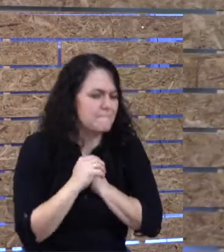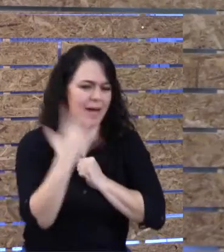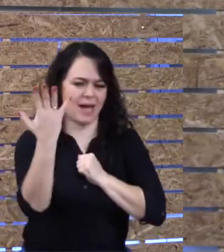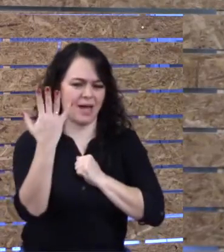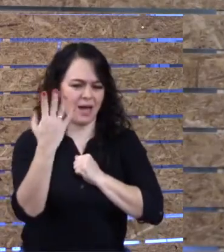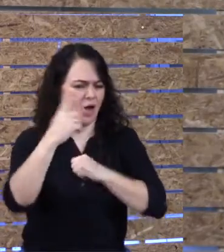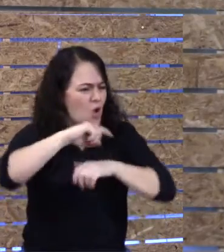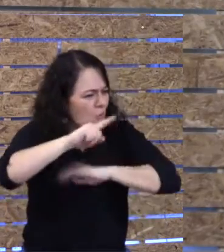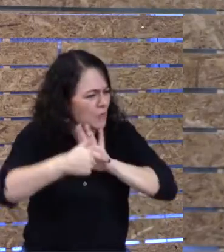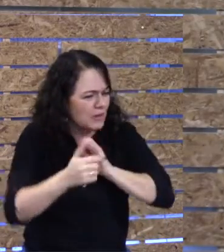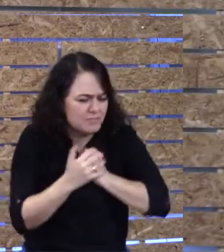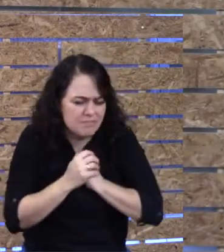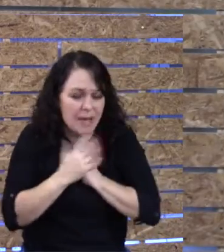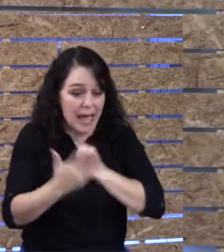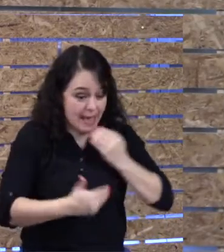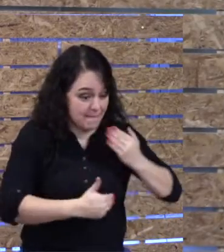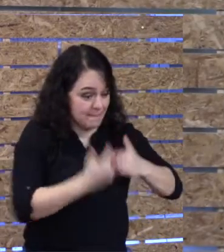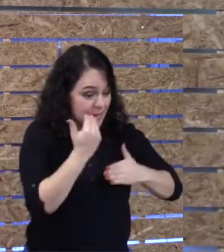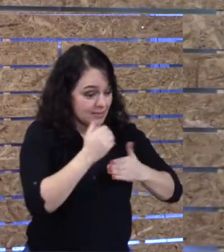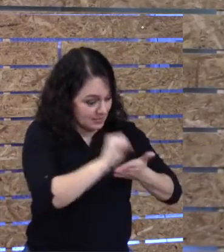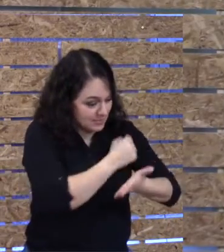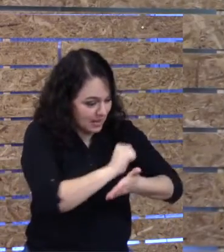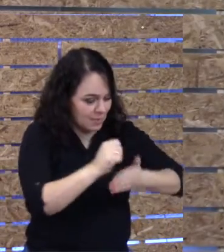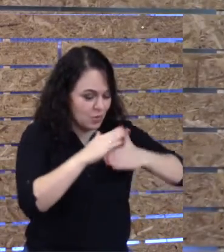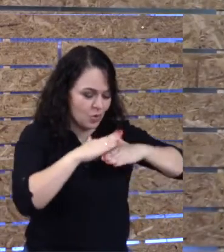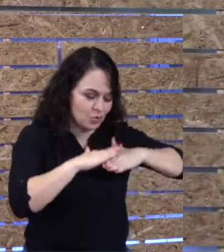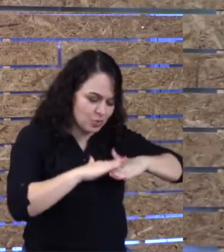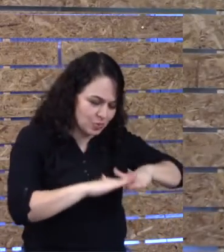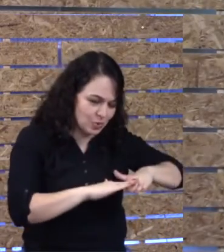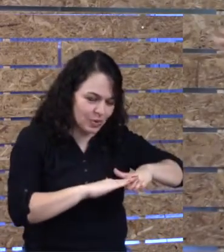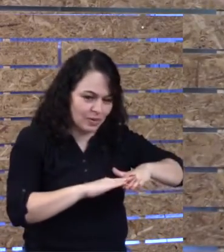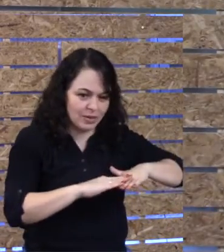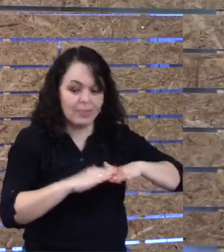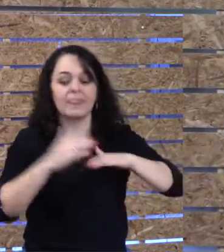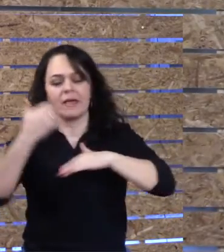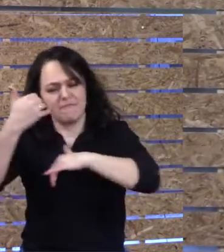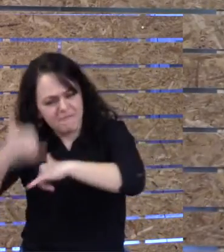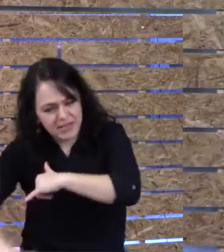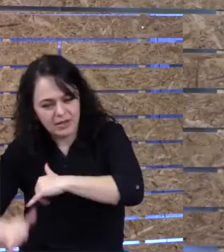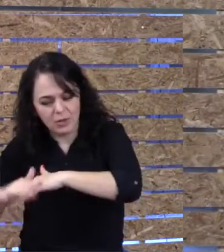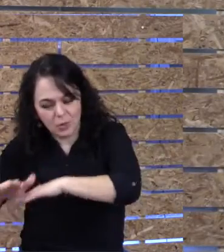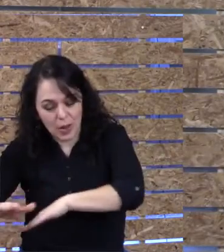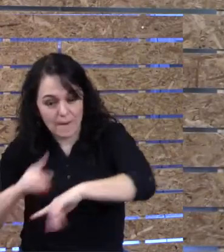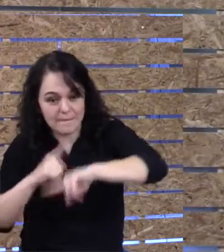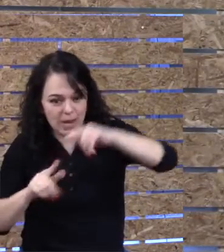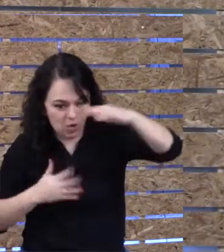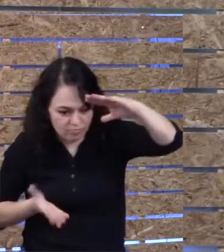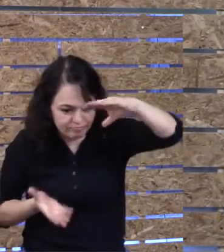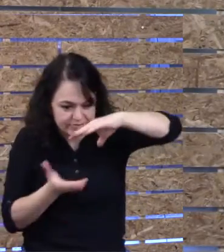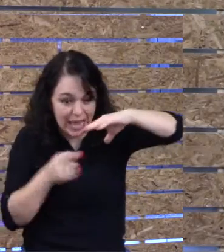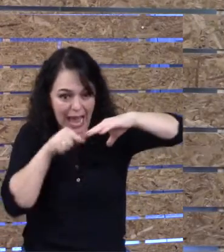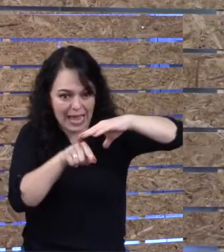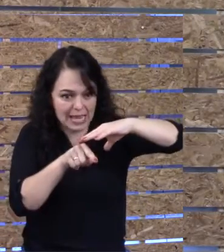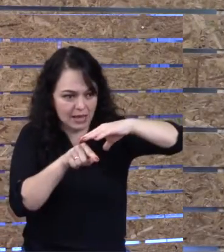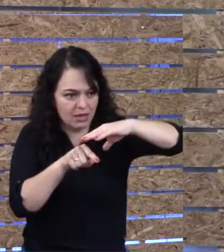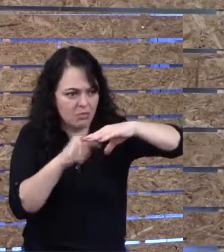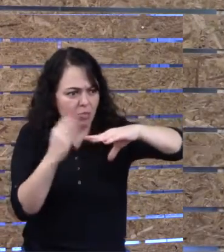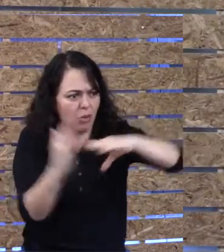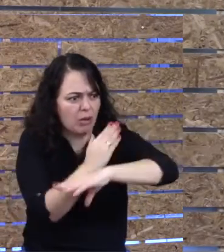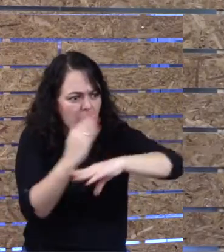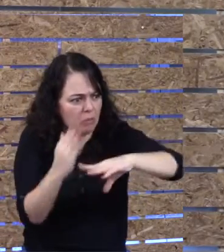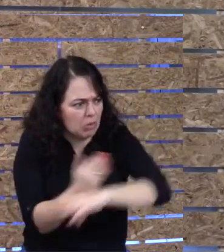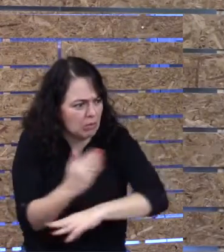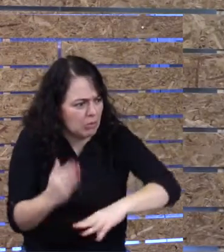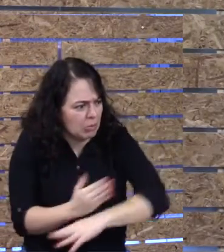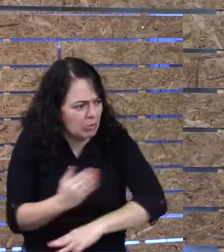termina en descanso, pero en la mitad no hay sino problemas. Sorprendentemente, la primera